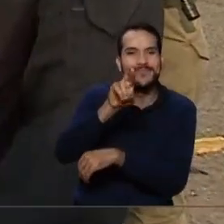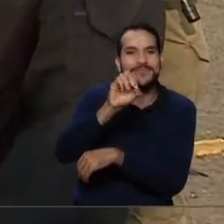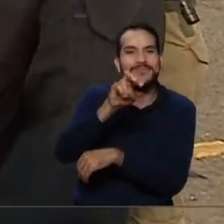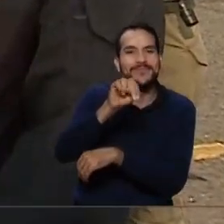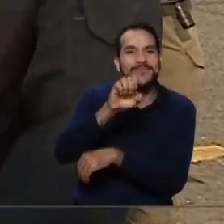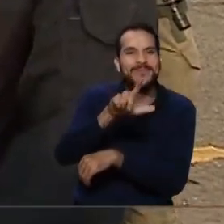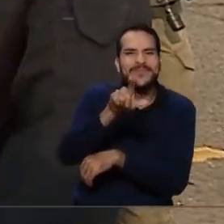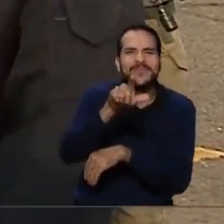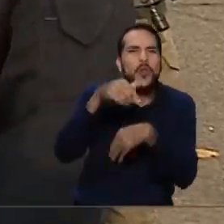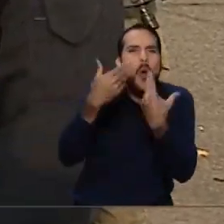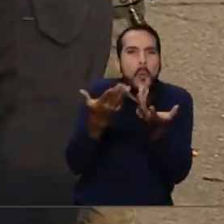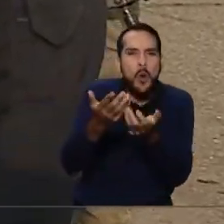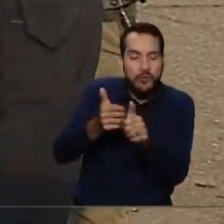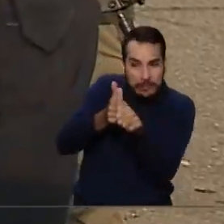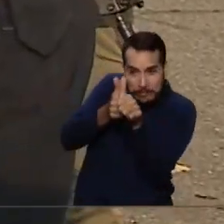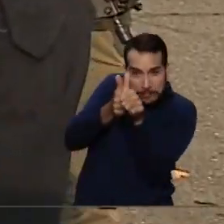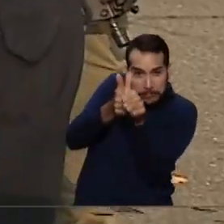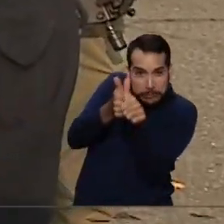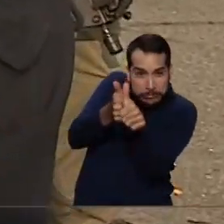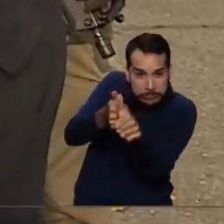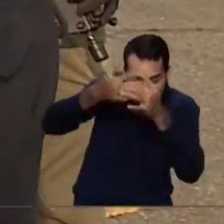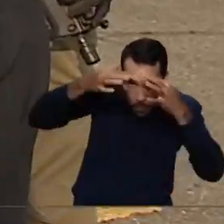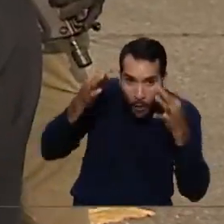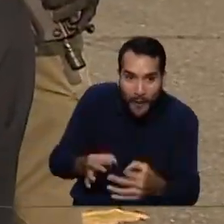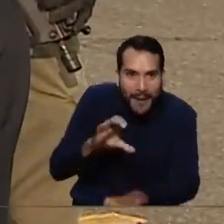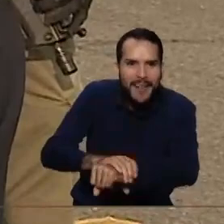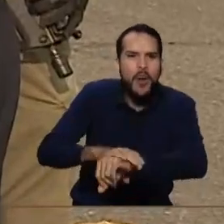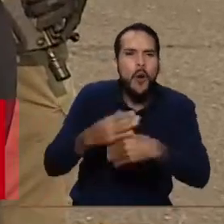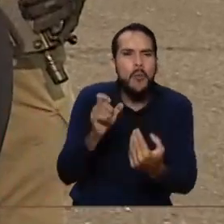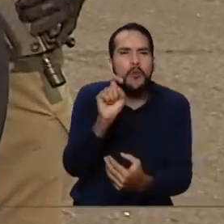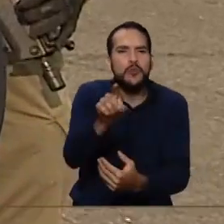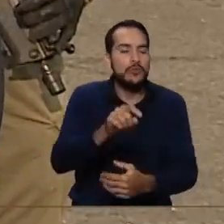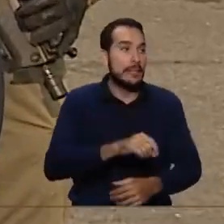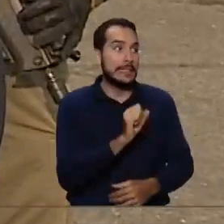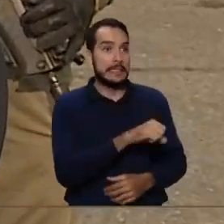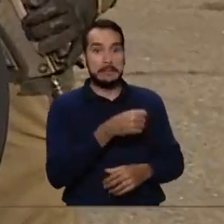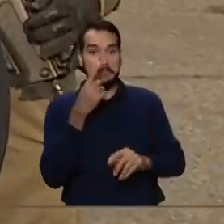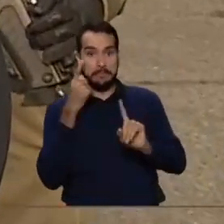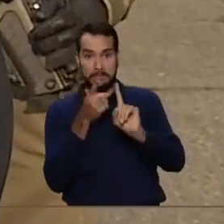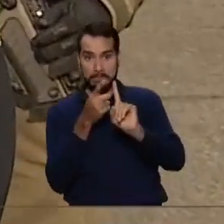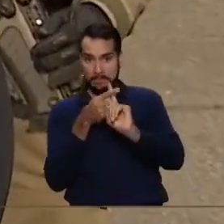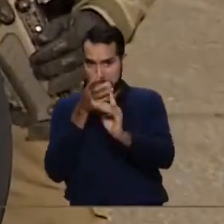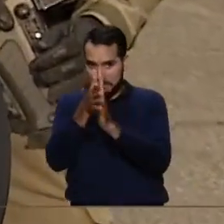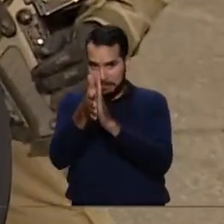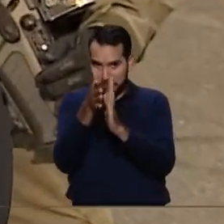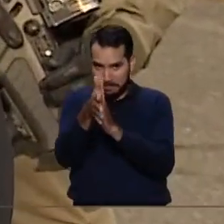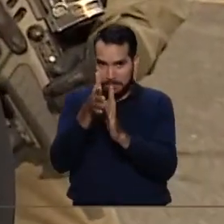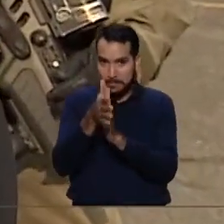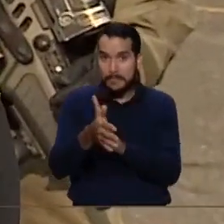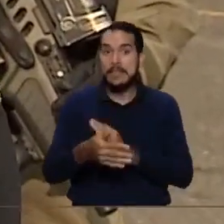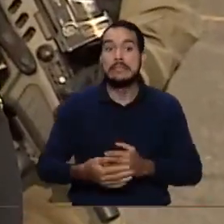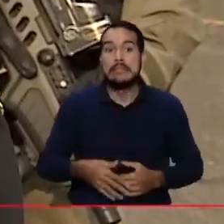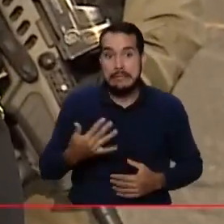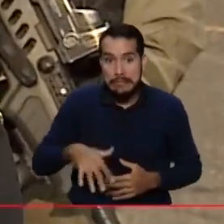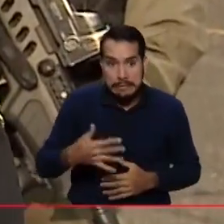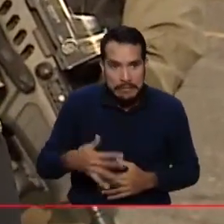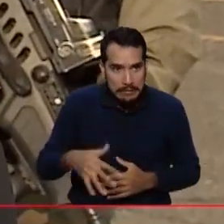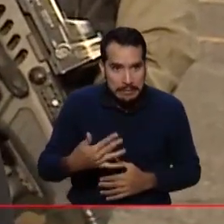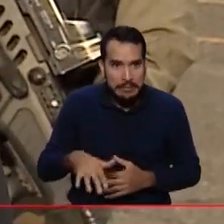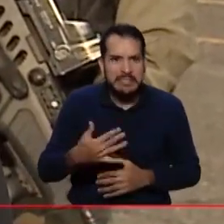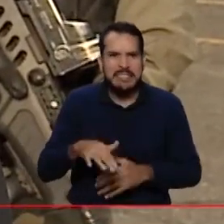primero decir que hoy estamos entregando un balance muy importante que ha permitido la reducción